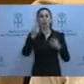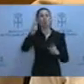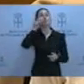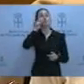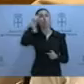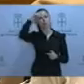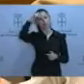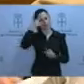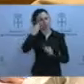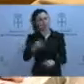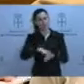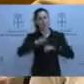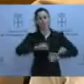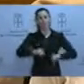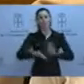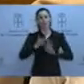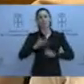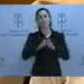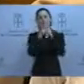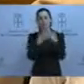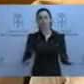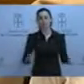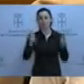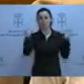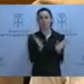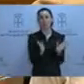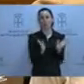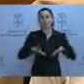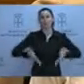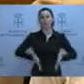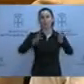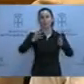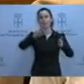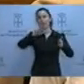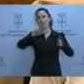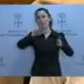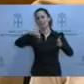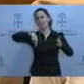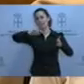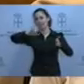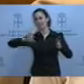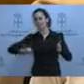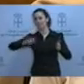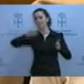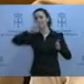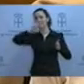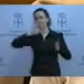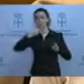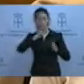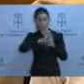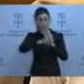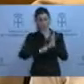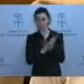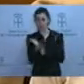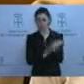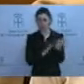culturales tendentes a conseguir el desarrollo del territorio formado por las cuencas de los ríos Navia y Porcia. y el desarrollo, efectivamente, de los programas para la consecución